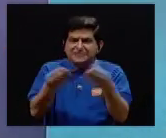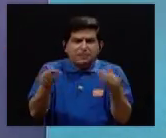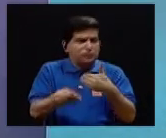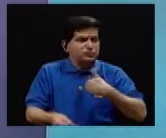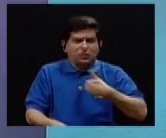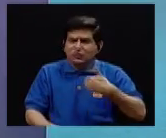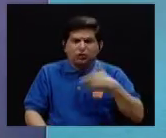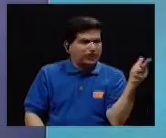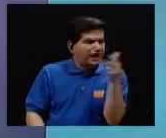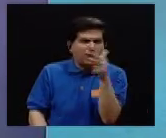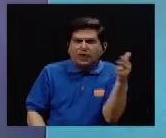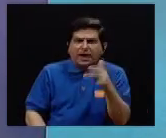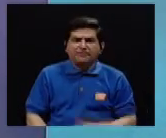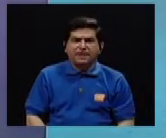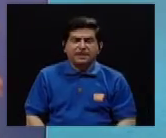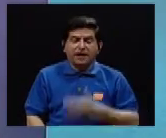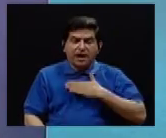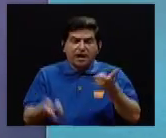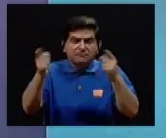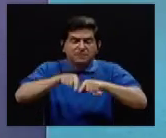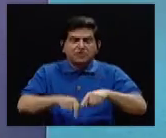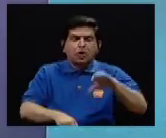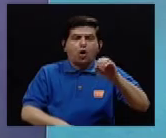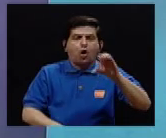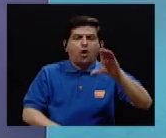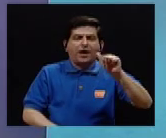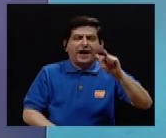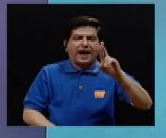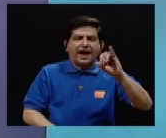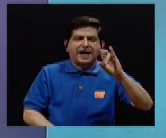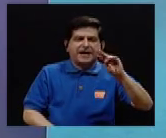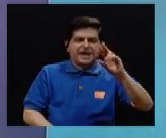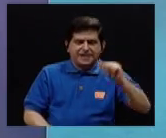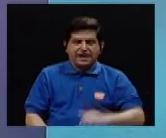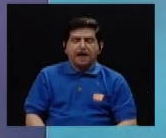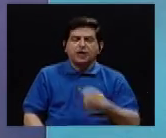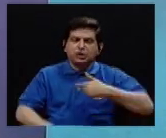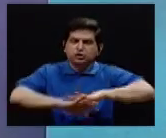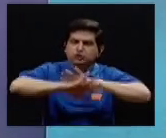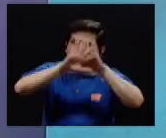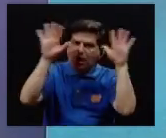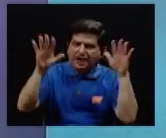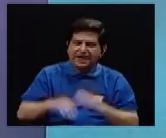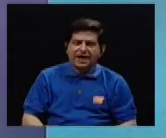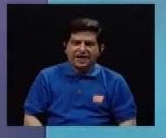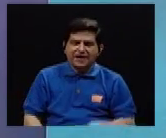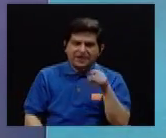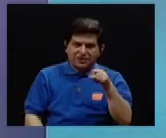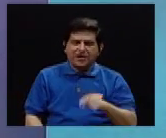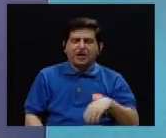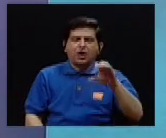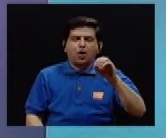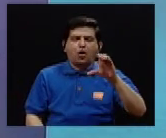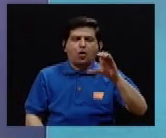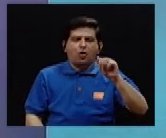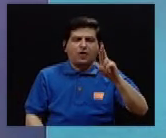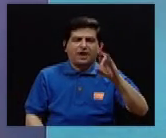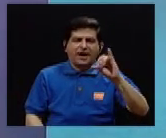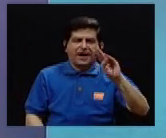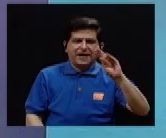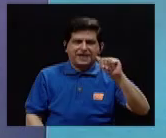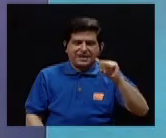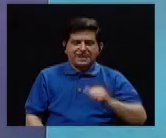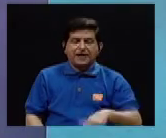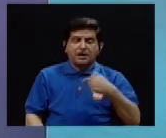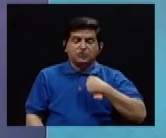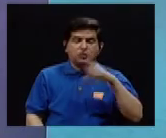y no tengo cámara, ¿verdad? Bueno, sí. Me pasó en La Ocarina, porque además aprovecho para aclarar que en La Ocarina de Cuesta de Moras yo